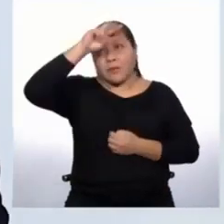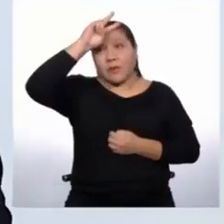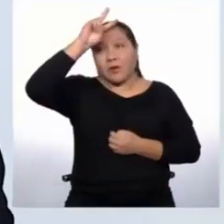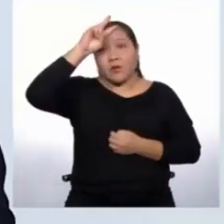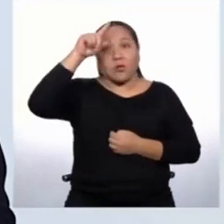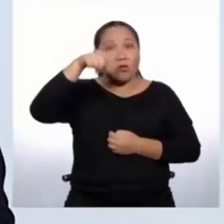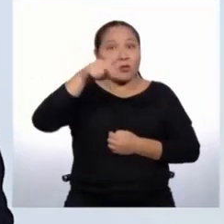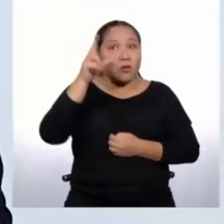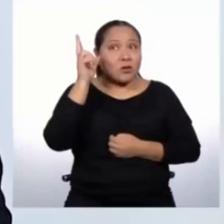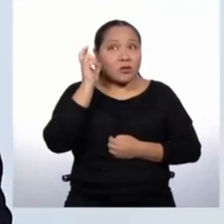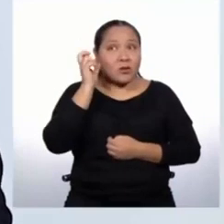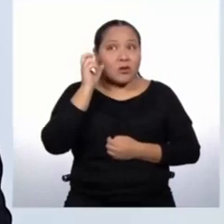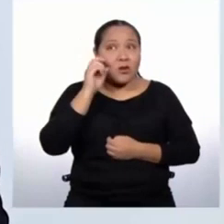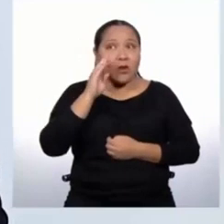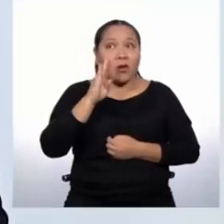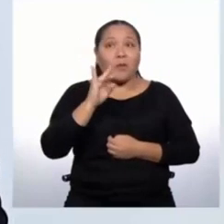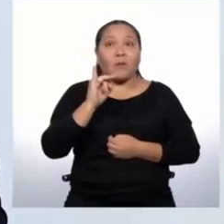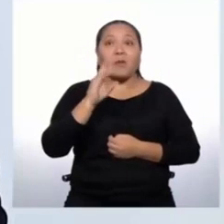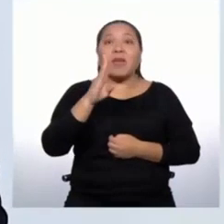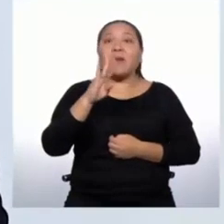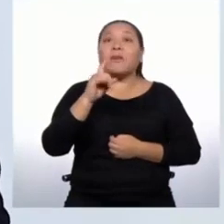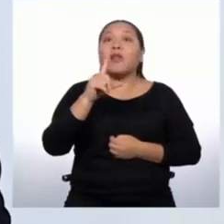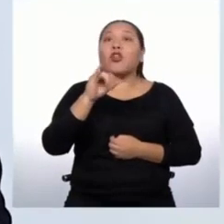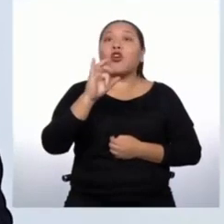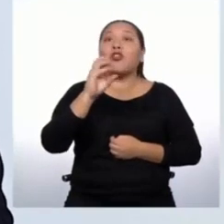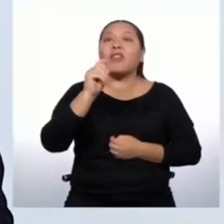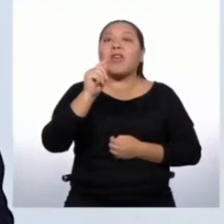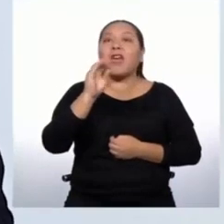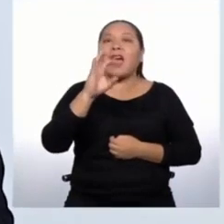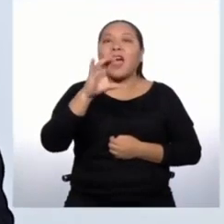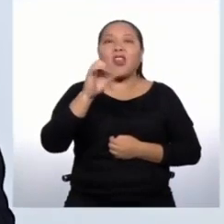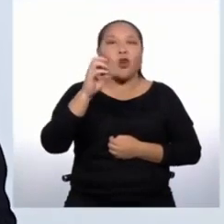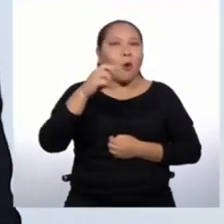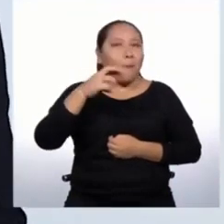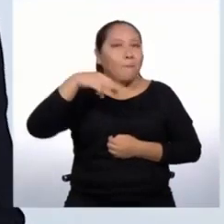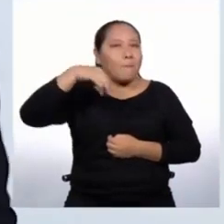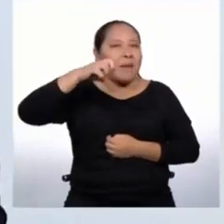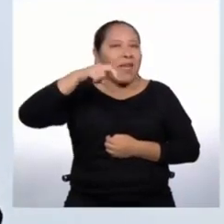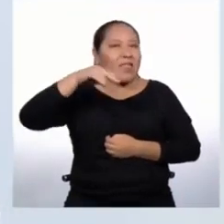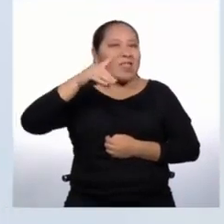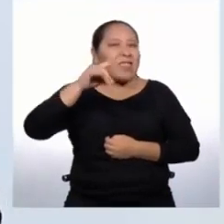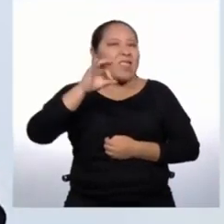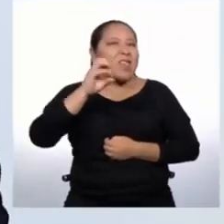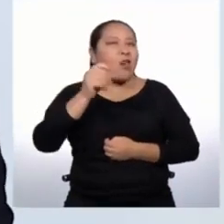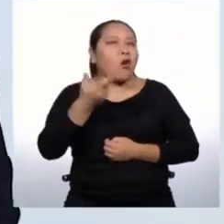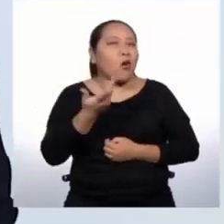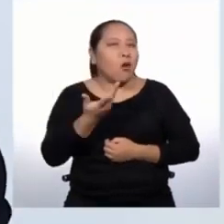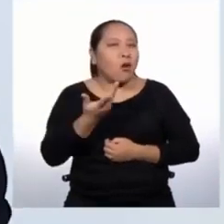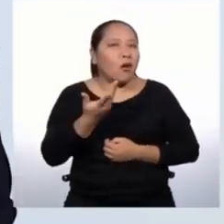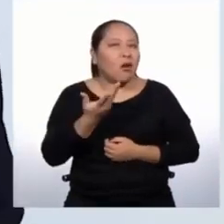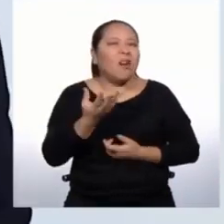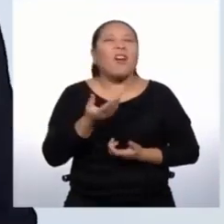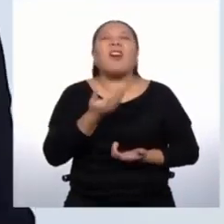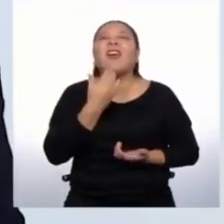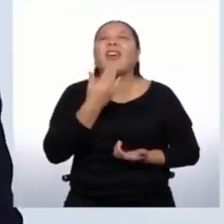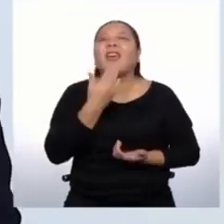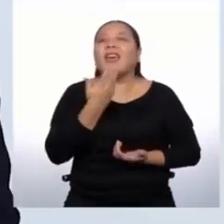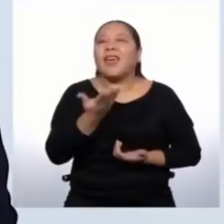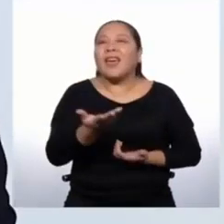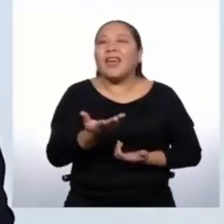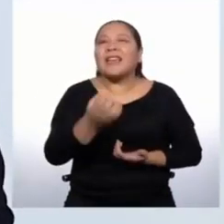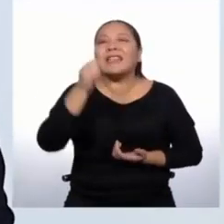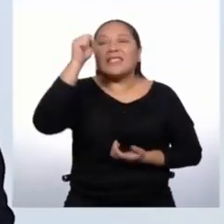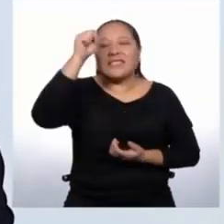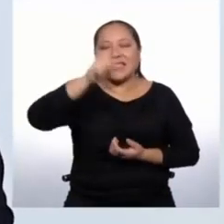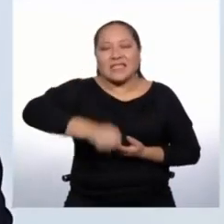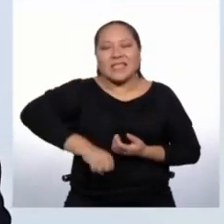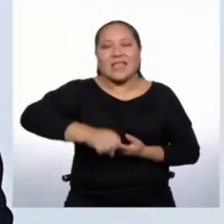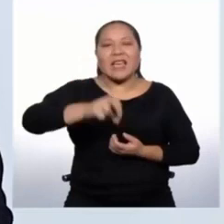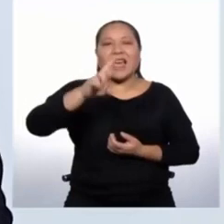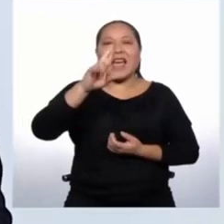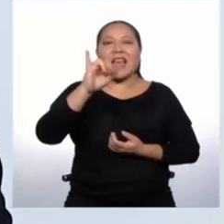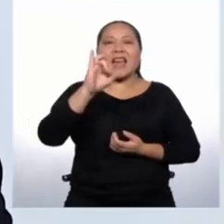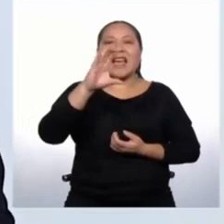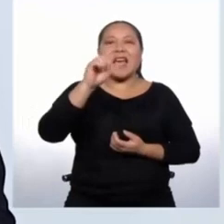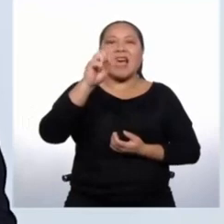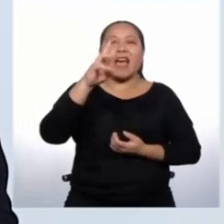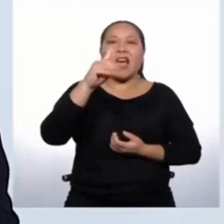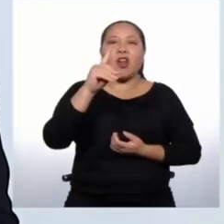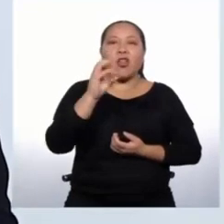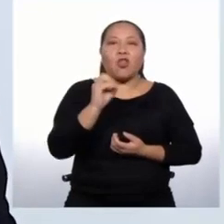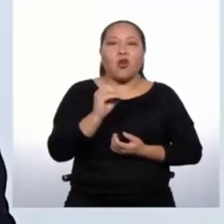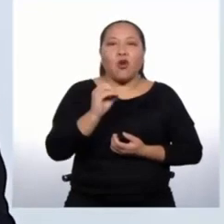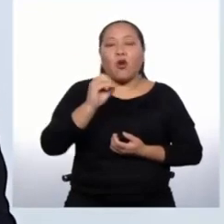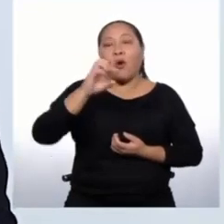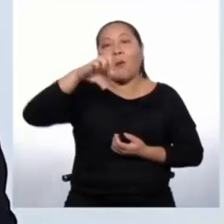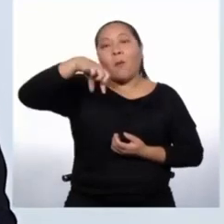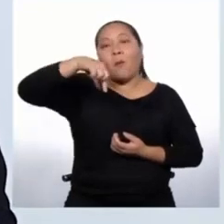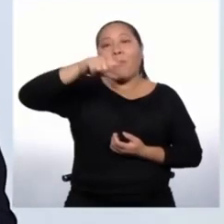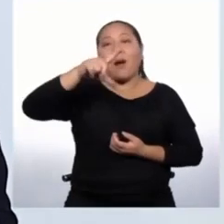hablar del bibliotecario mendigo? ¿Ya saben quién es? Muy bien, exactamente, se trata de Ricardo Palma y hoy conoceremos